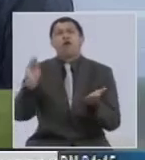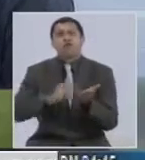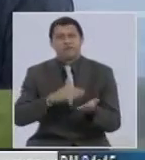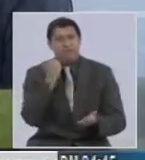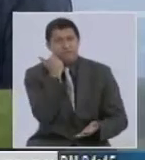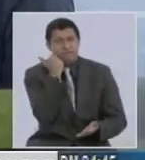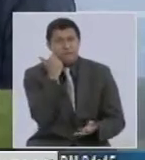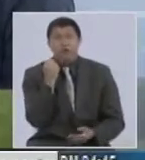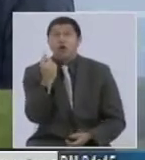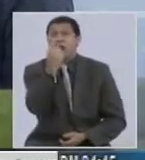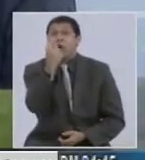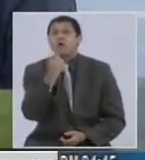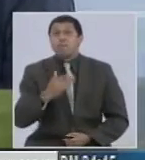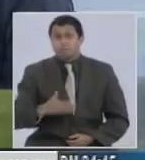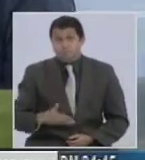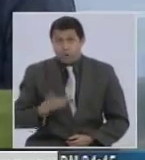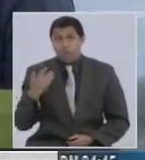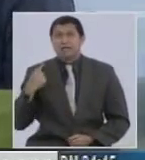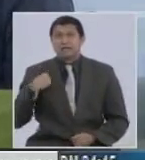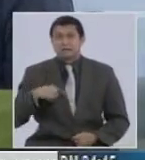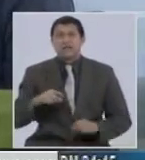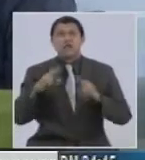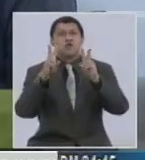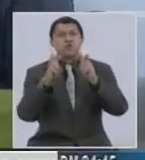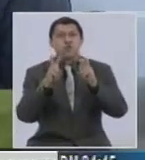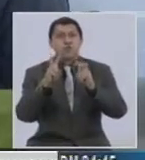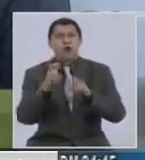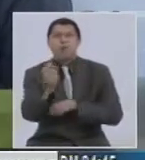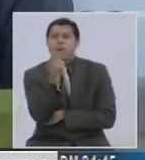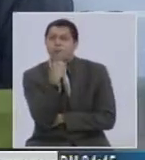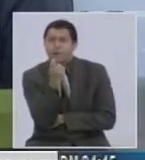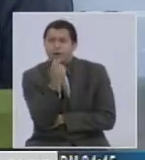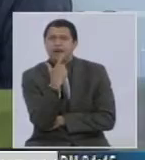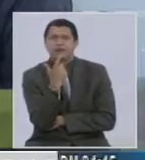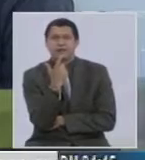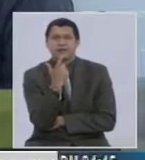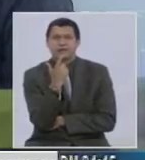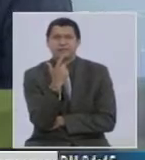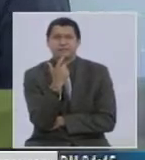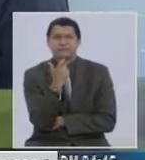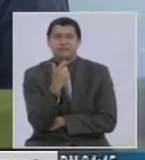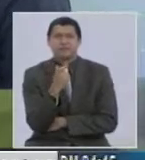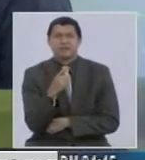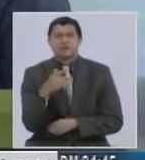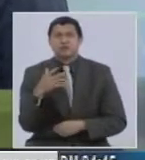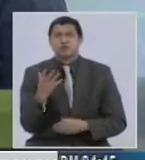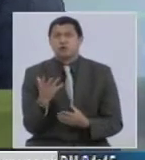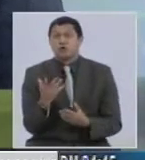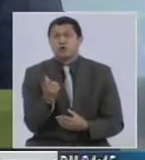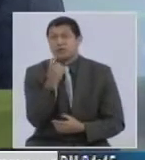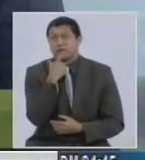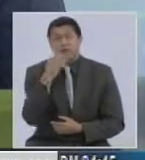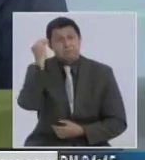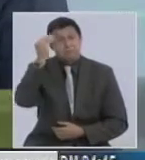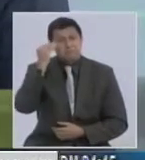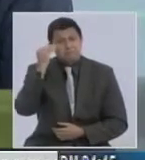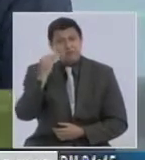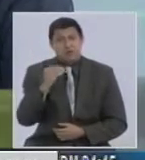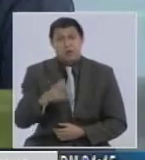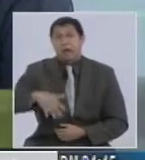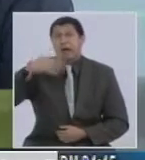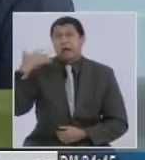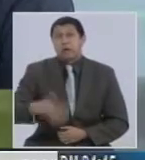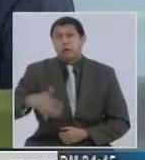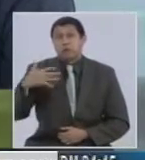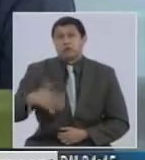la única alternativa que tienen son estos nuevos antivirales, que valga la salvedad, son los tratamientos considerados como los más costosos